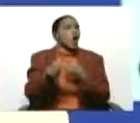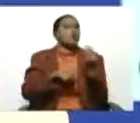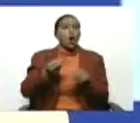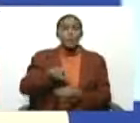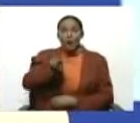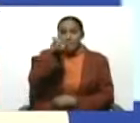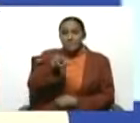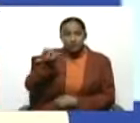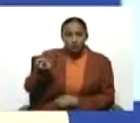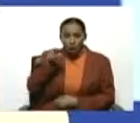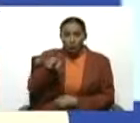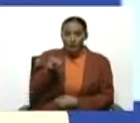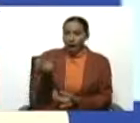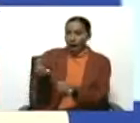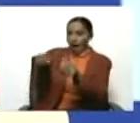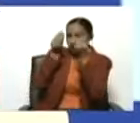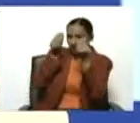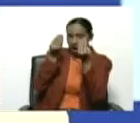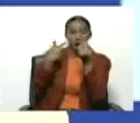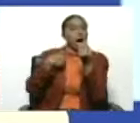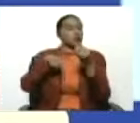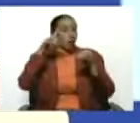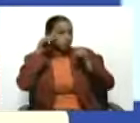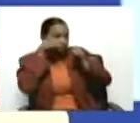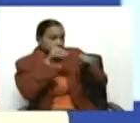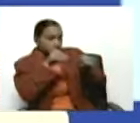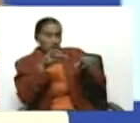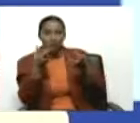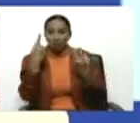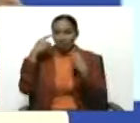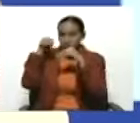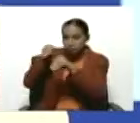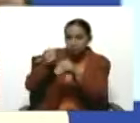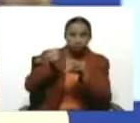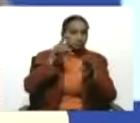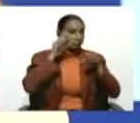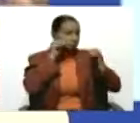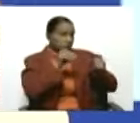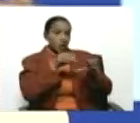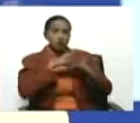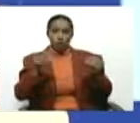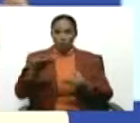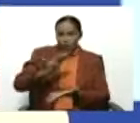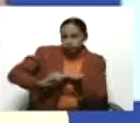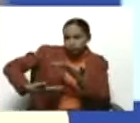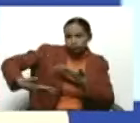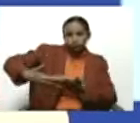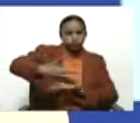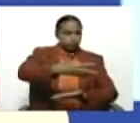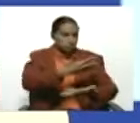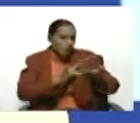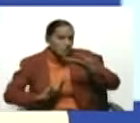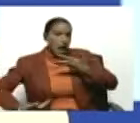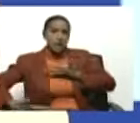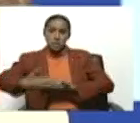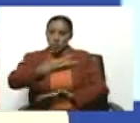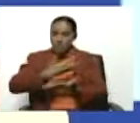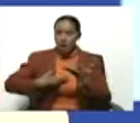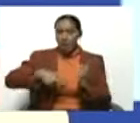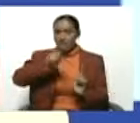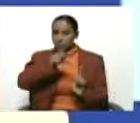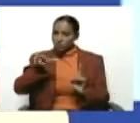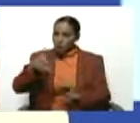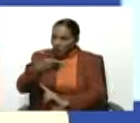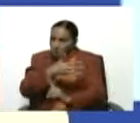están haciendo puedes aprender del conocimiento acumulado de otros cuando